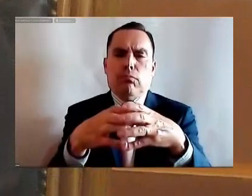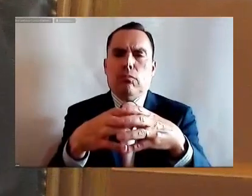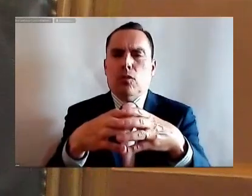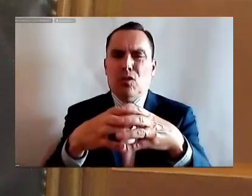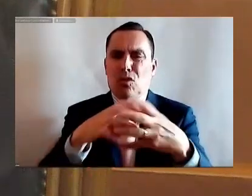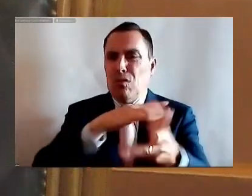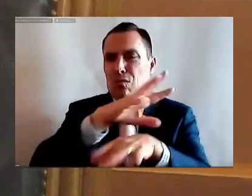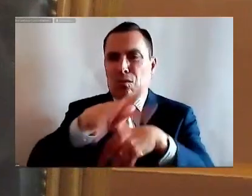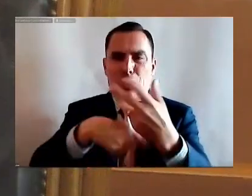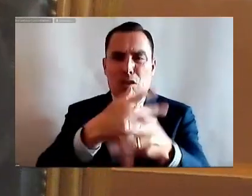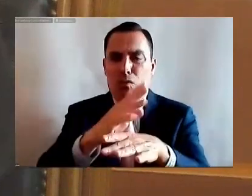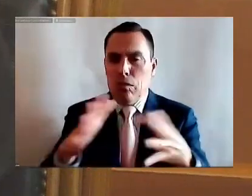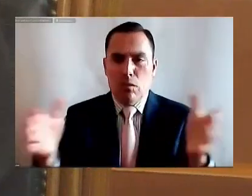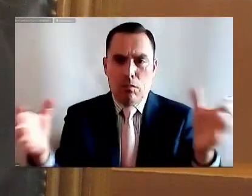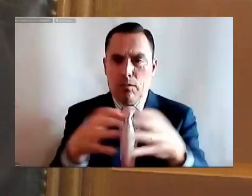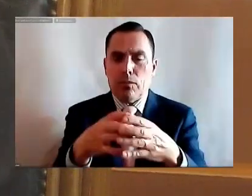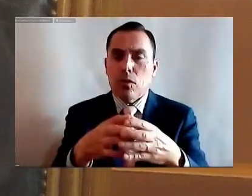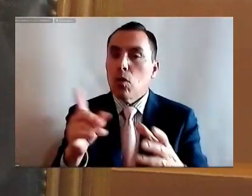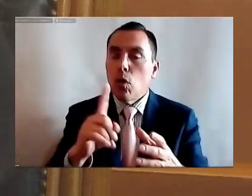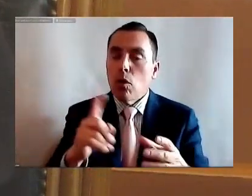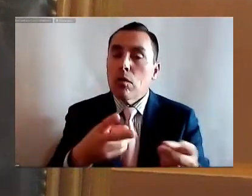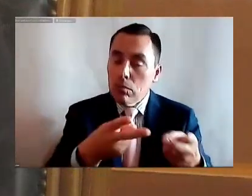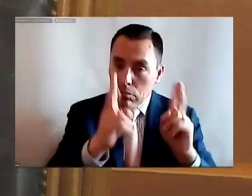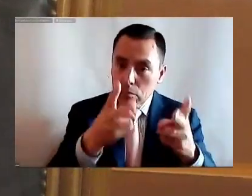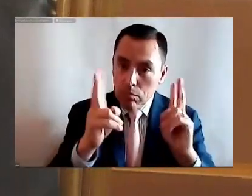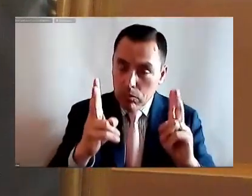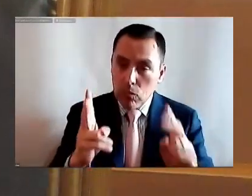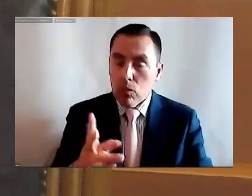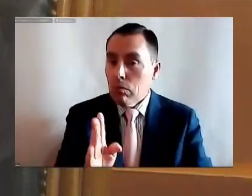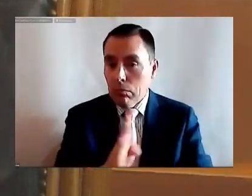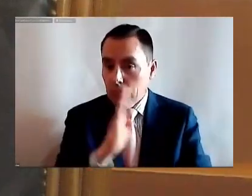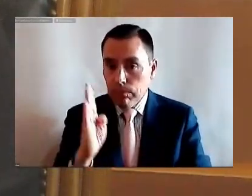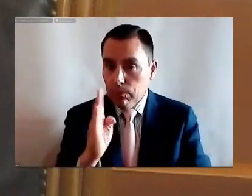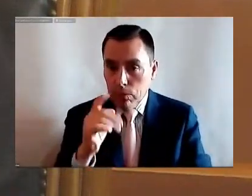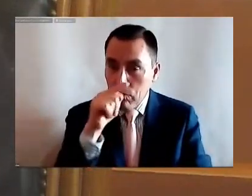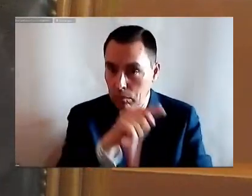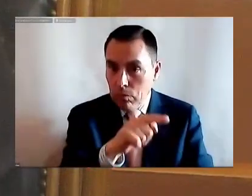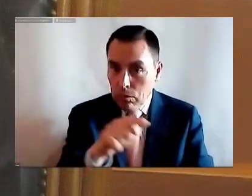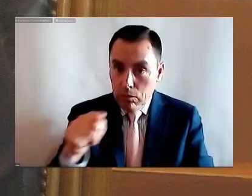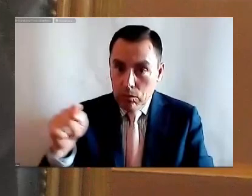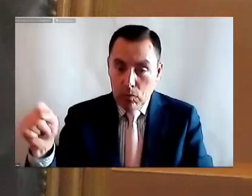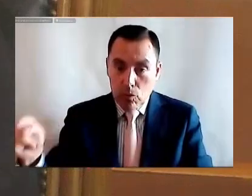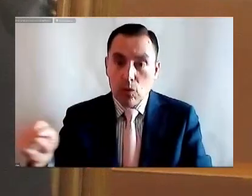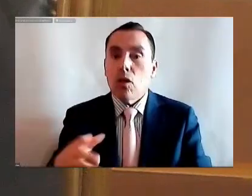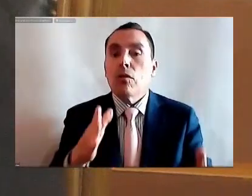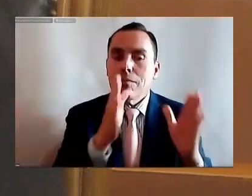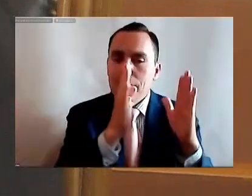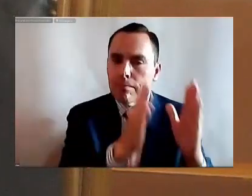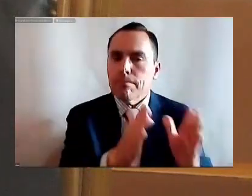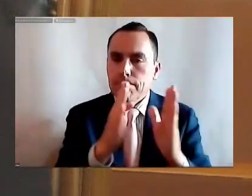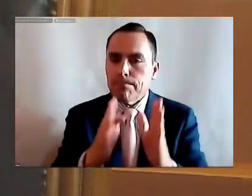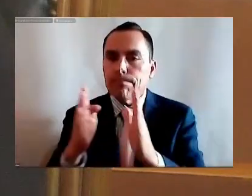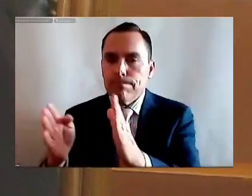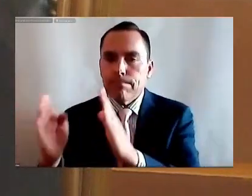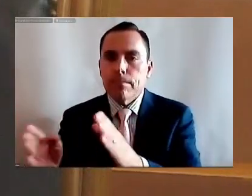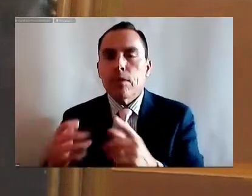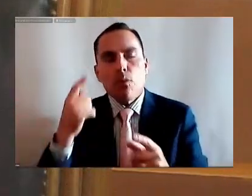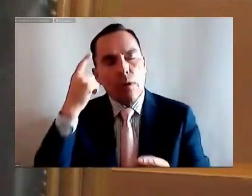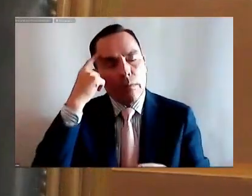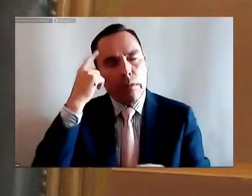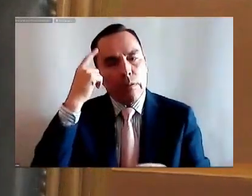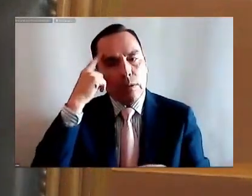si hablamos de vulneraciones de derechos fundamentales, tendríamos que pensar que el estándar tiene que recoger un criterio de